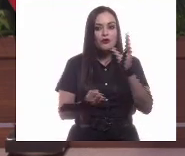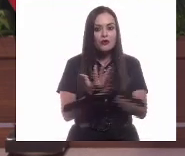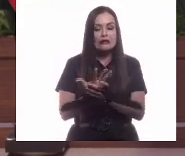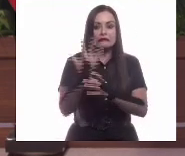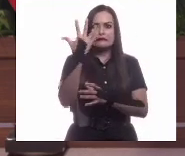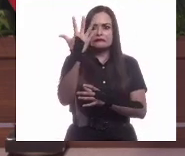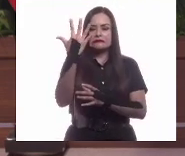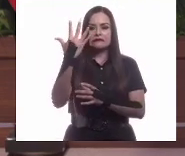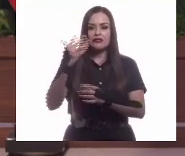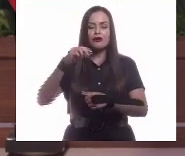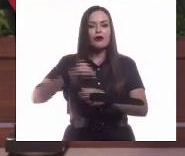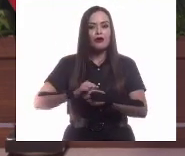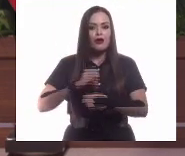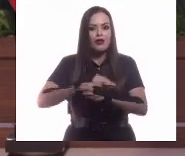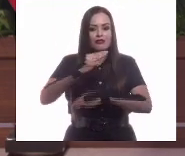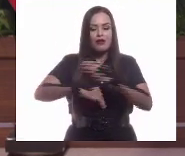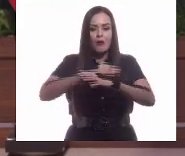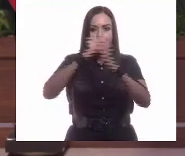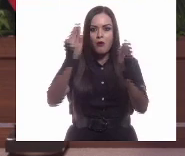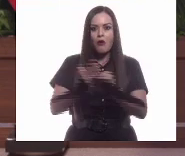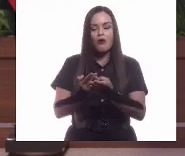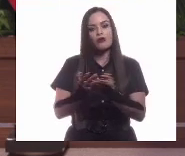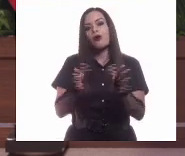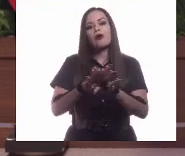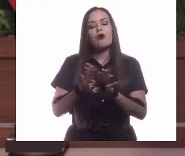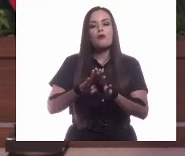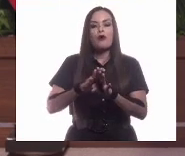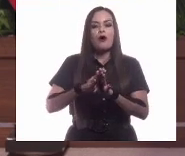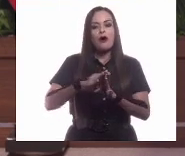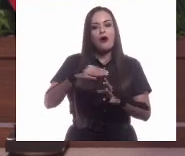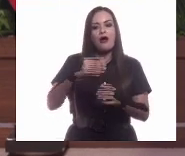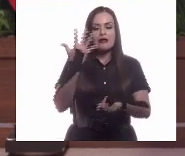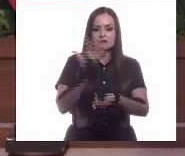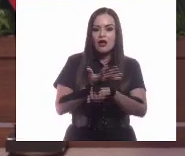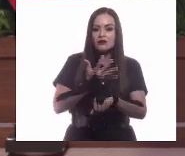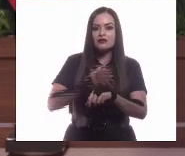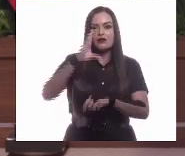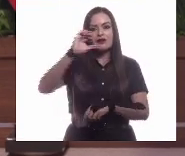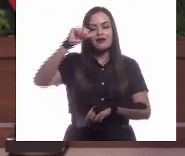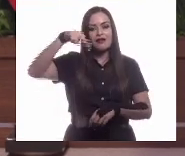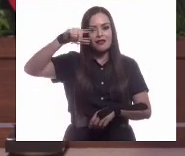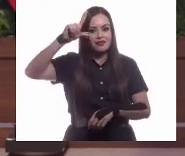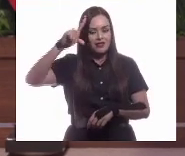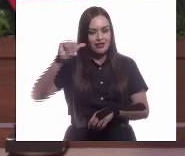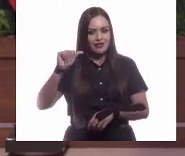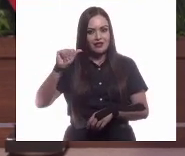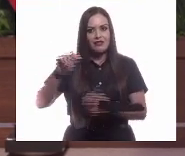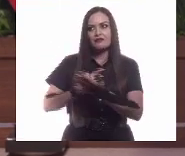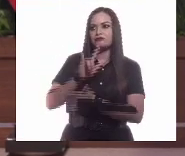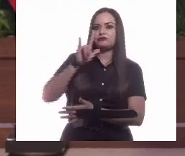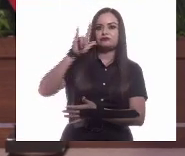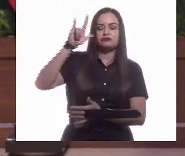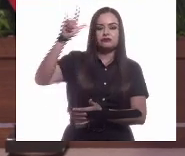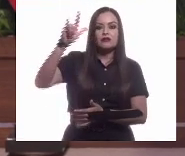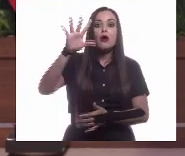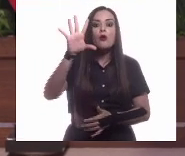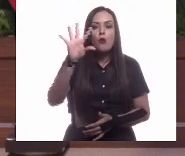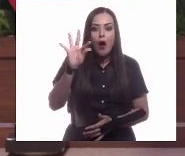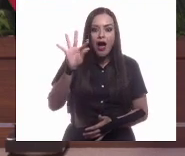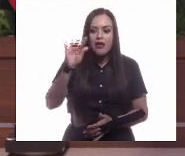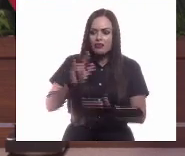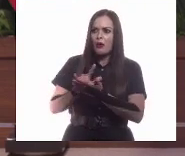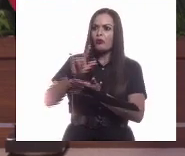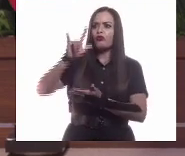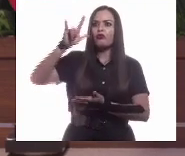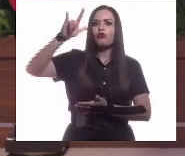internacionales a ciudades de Estados Unidos y Canadá, con las que sumamos ya 40 destinos directos, sin